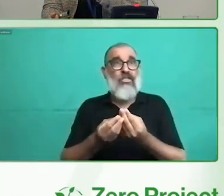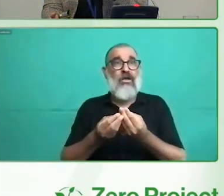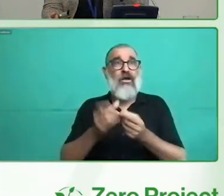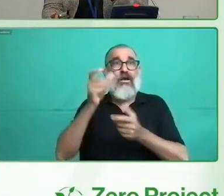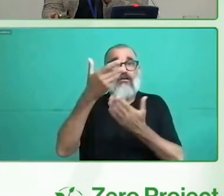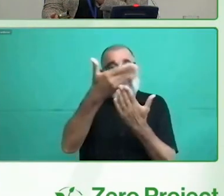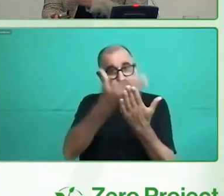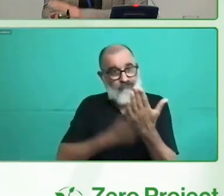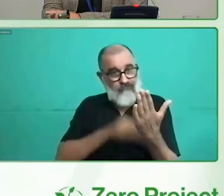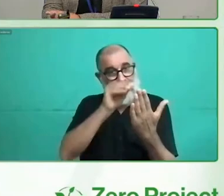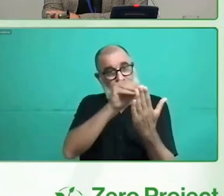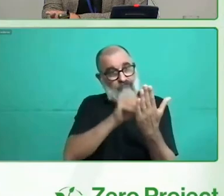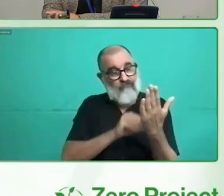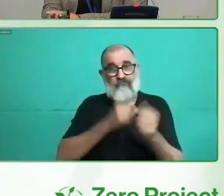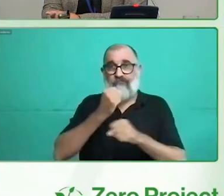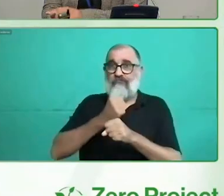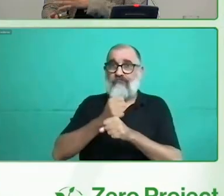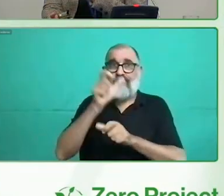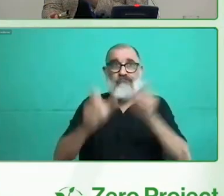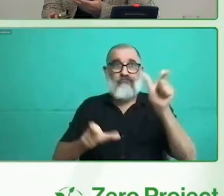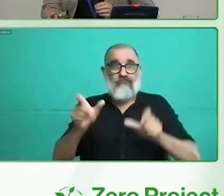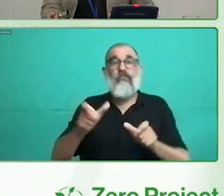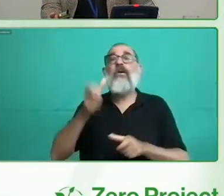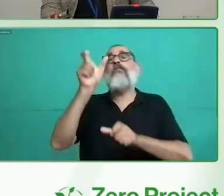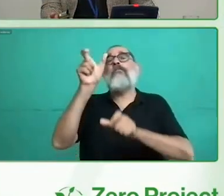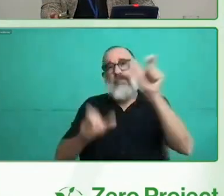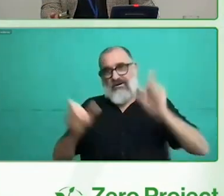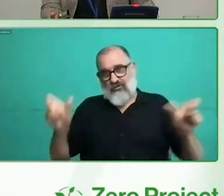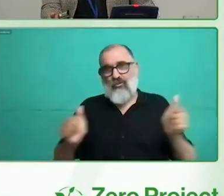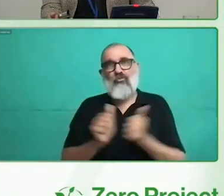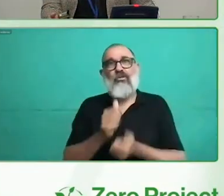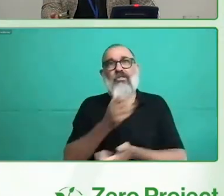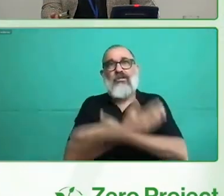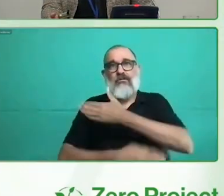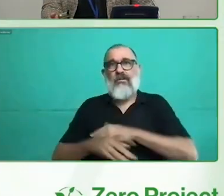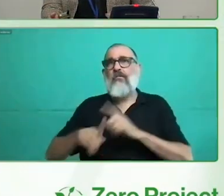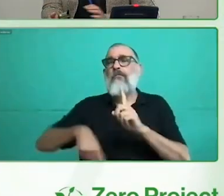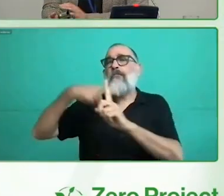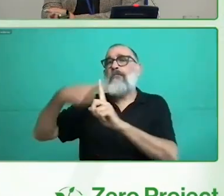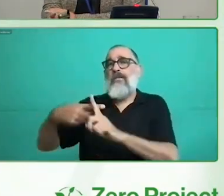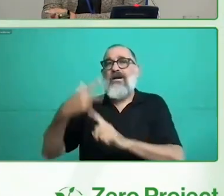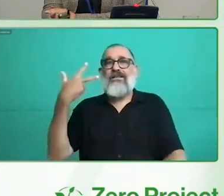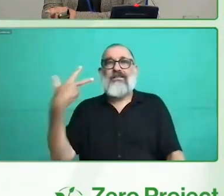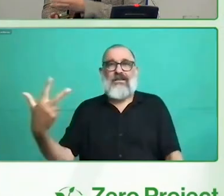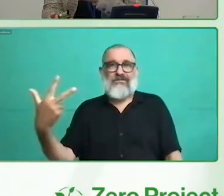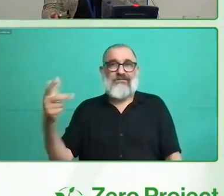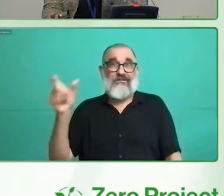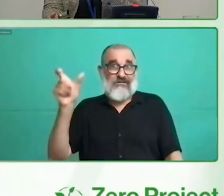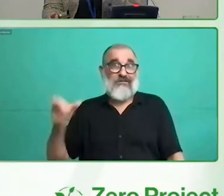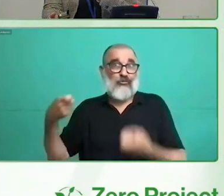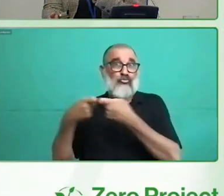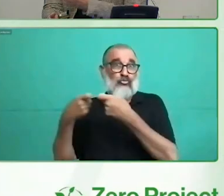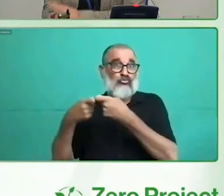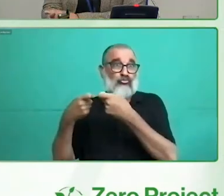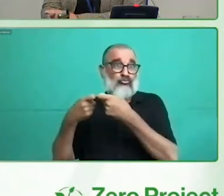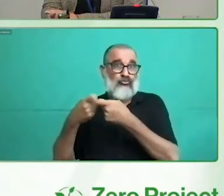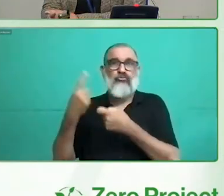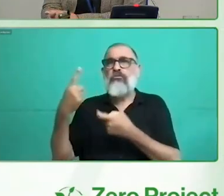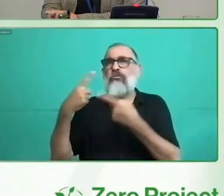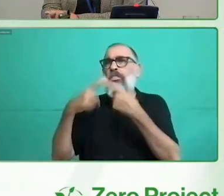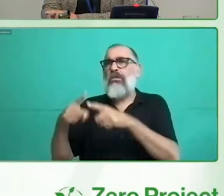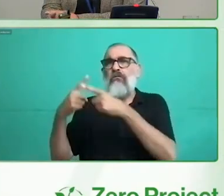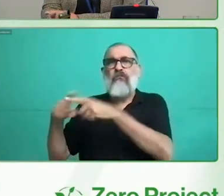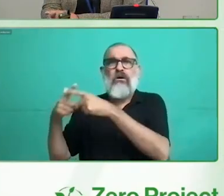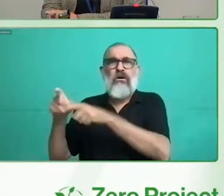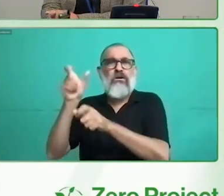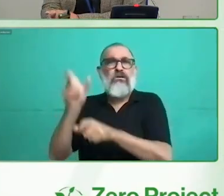y llevan esta filosofía por bandera, y por eso me gusta hablar de este proyecto, porque me parece que representa muy bien a